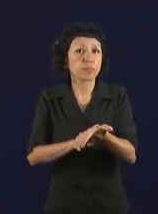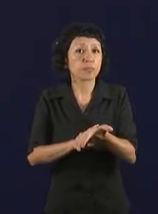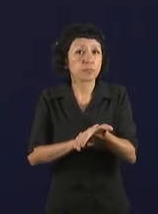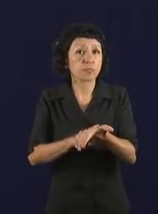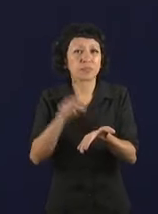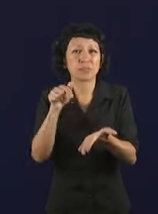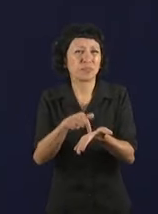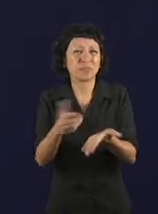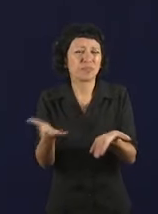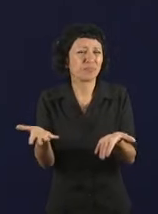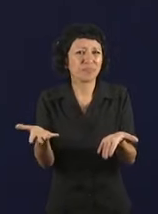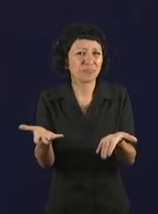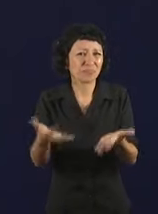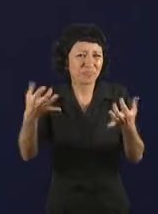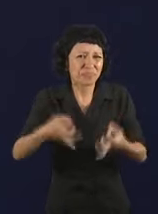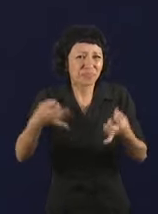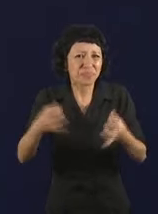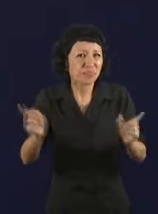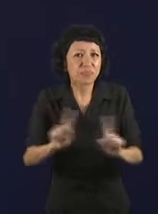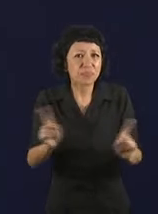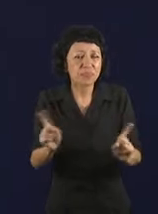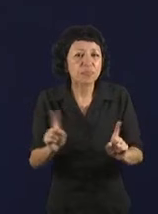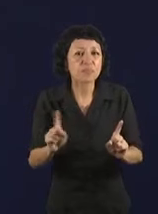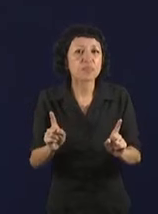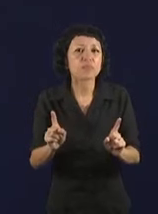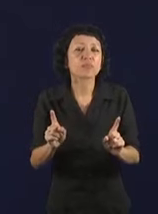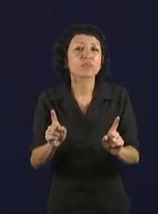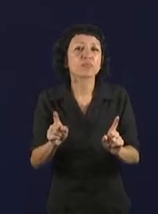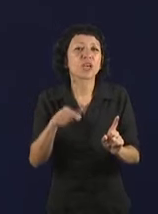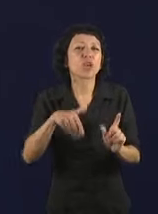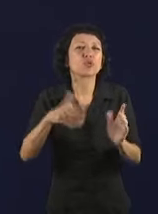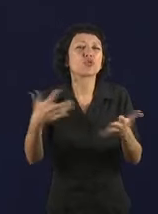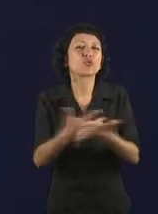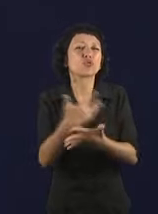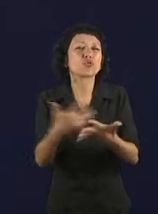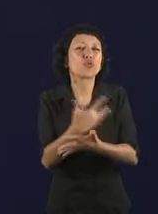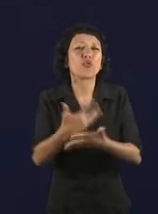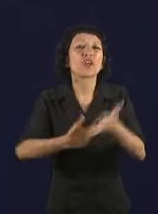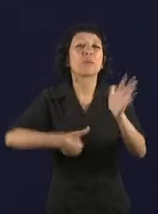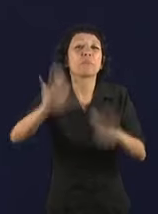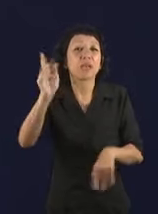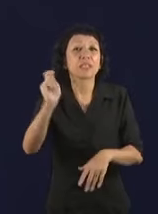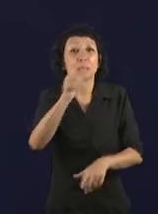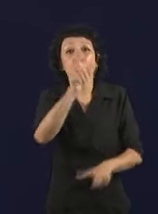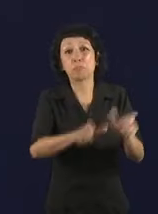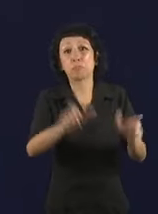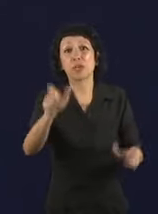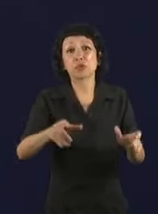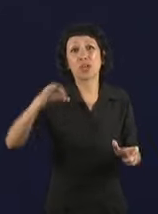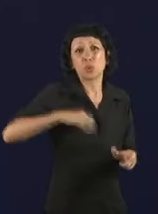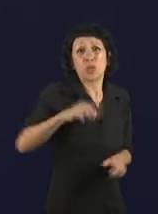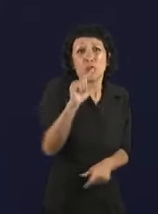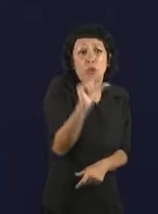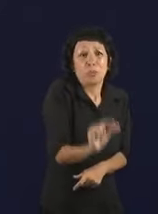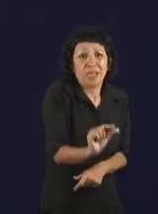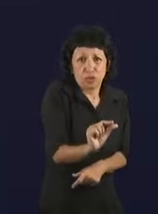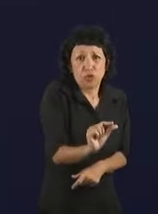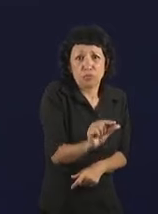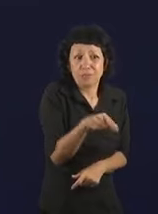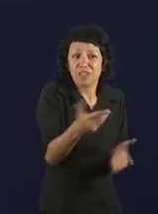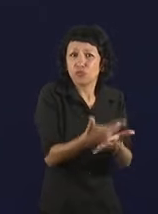regresivo y que claramente eh lo sufren más los que menos tienen Y por supuesto que hay un problema